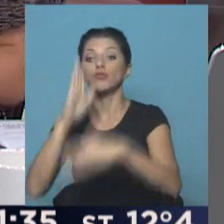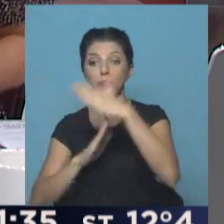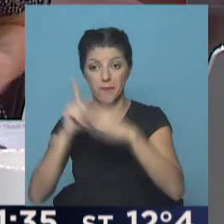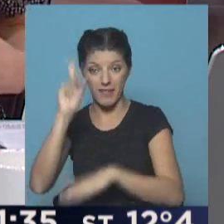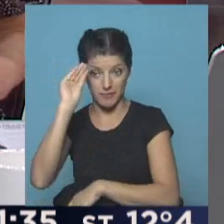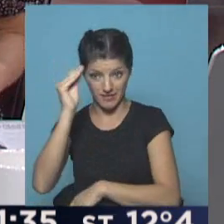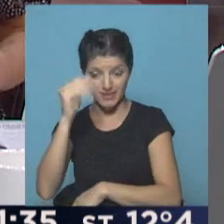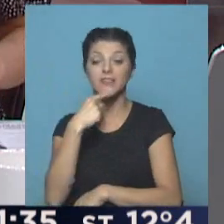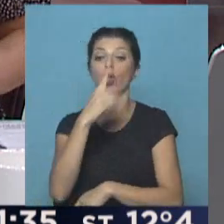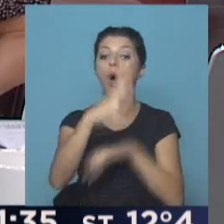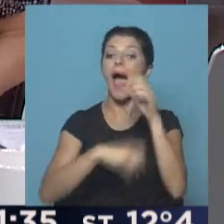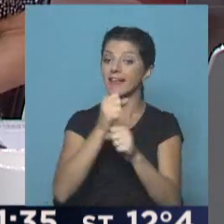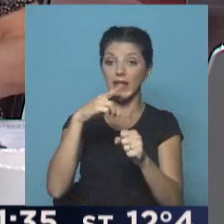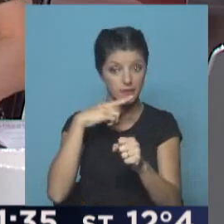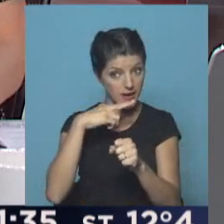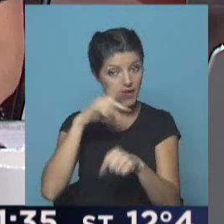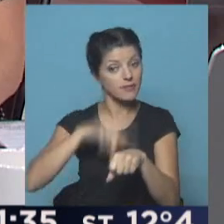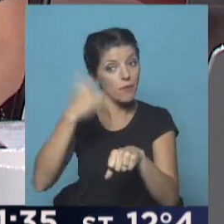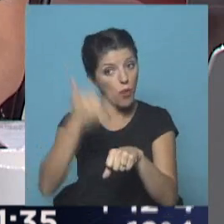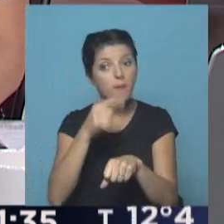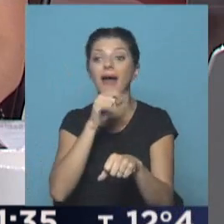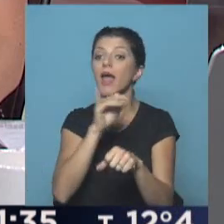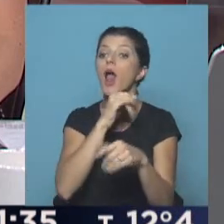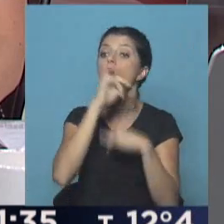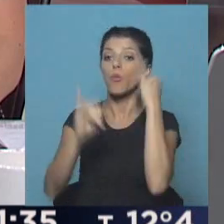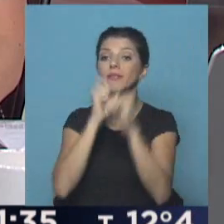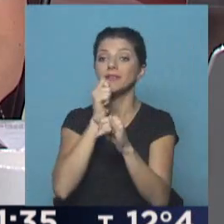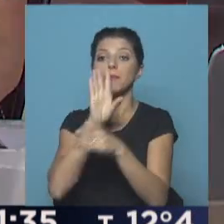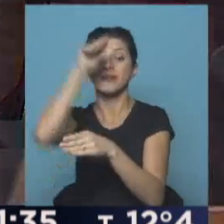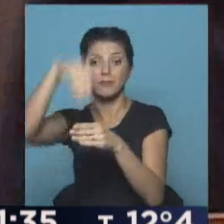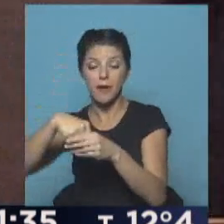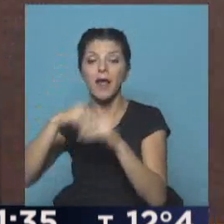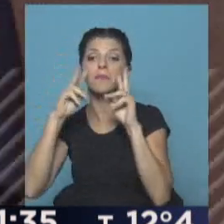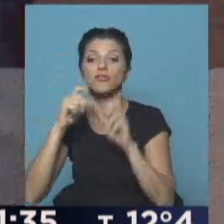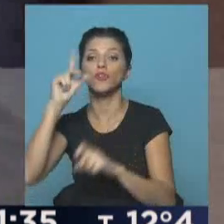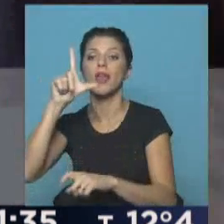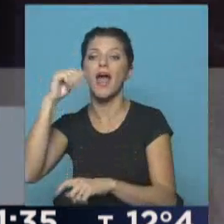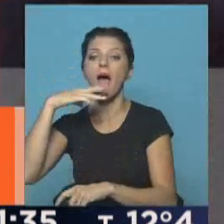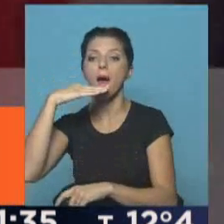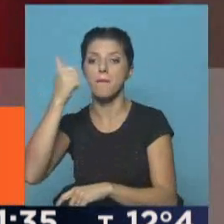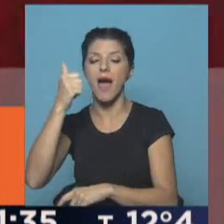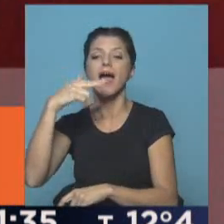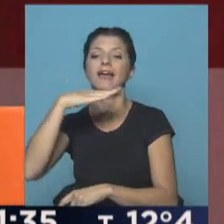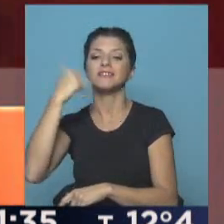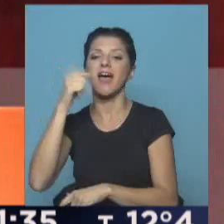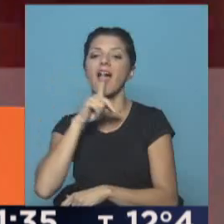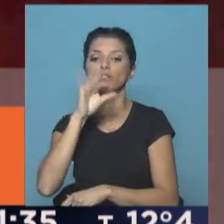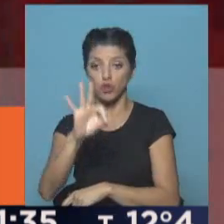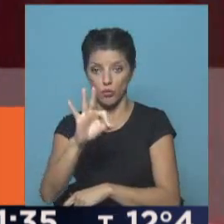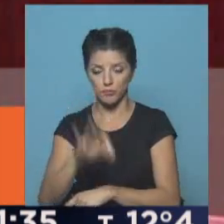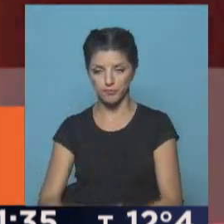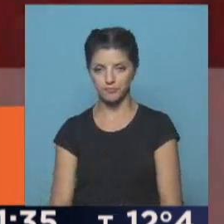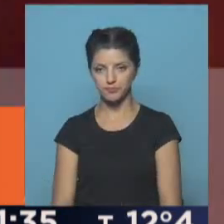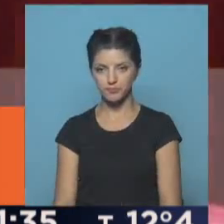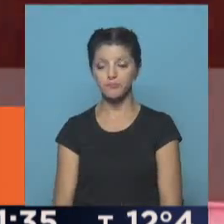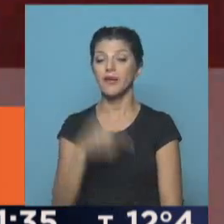le ha dado tiempo hasta el viernes para que cuente si tuvo participación o no en el lavallato. El presidente Michel Temer enfrenta un complicado final